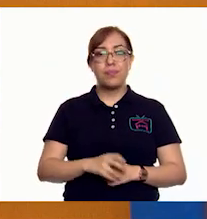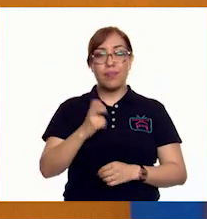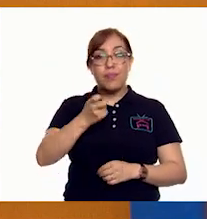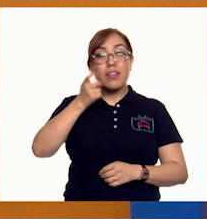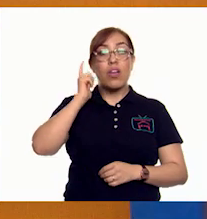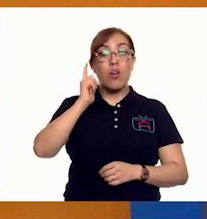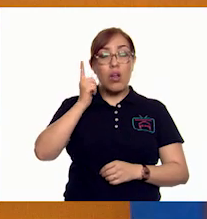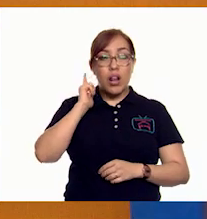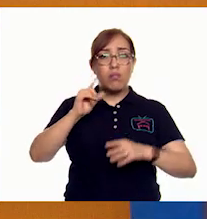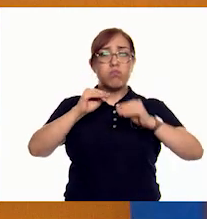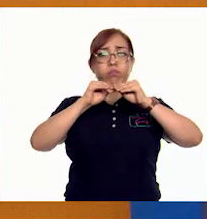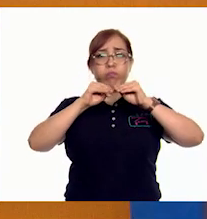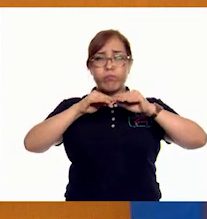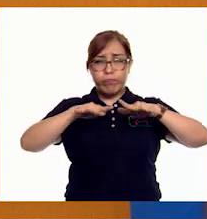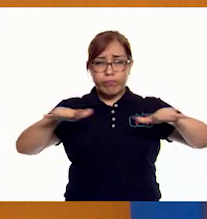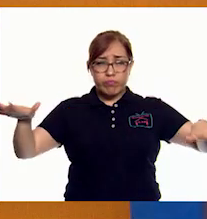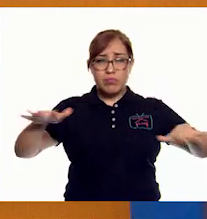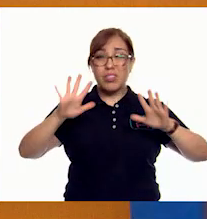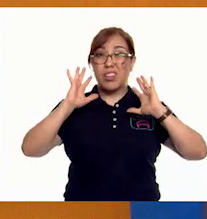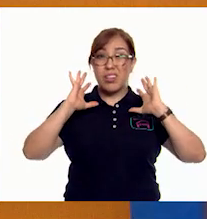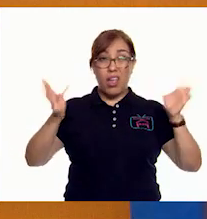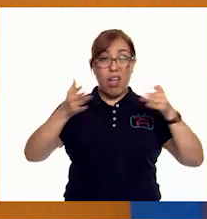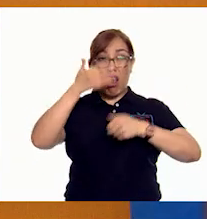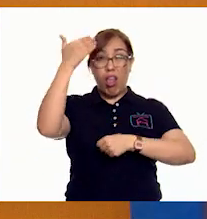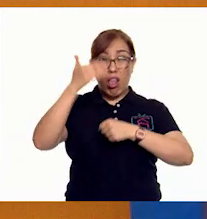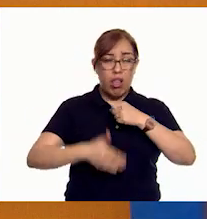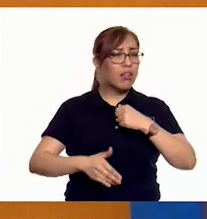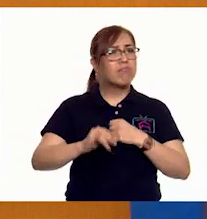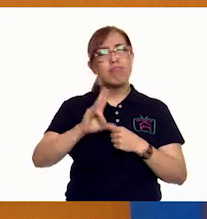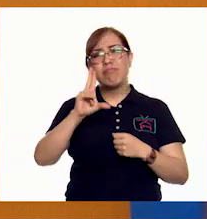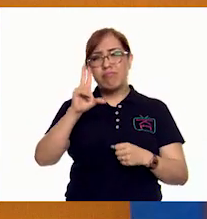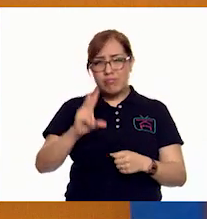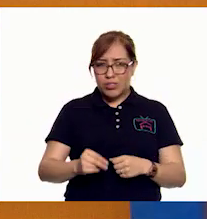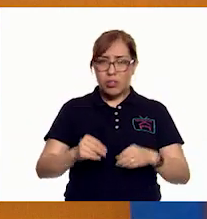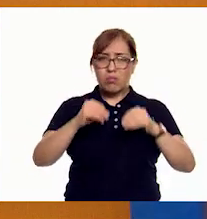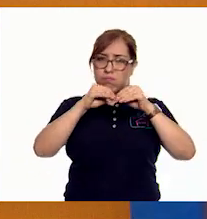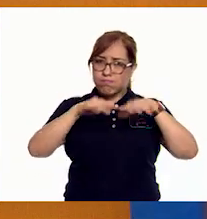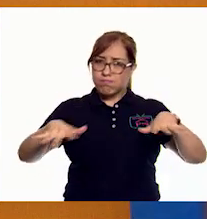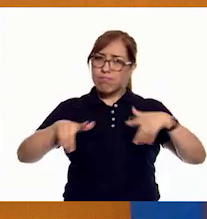dando a conocer para que no se pierdan esas tradiciones tan bonitas familiares